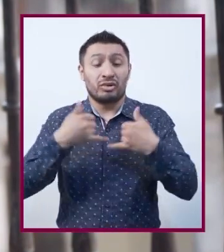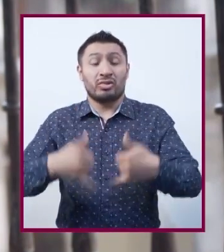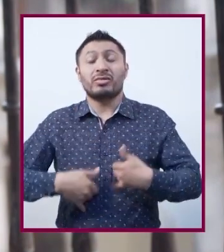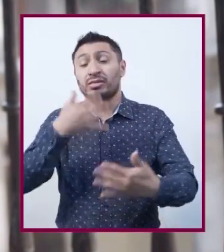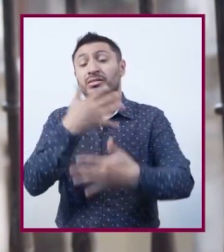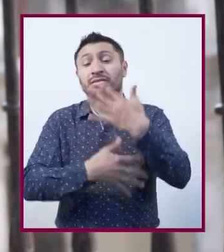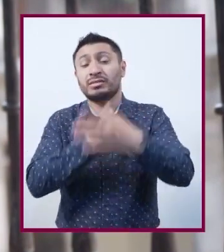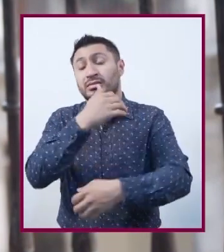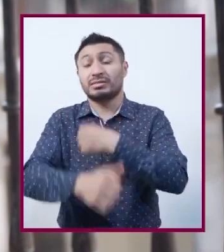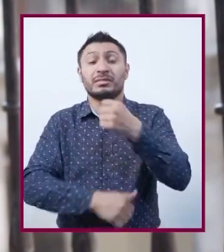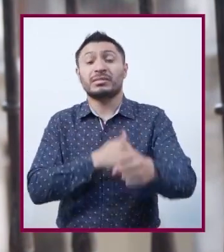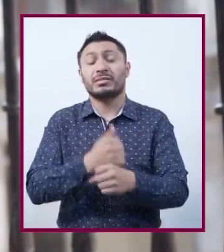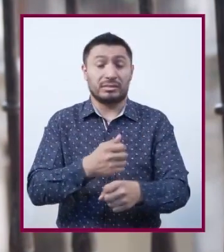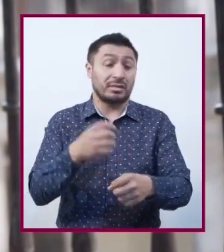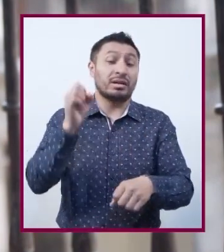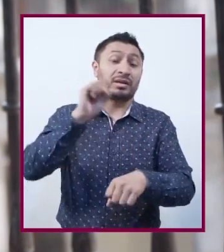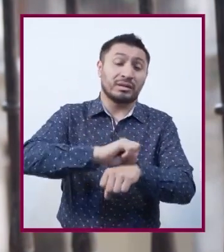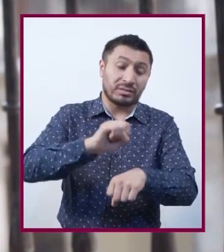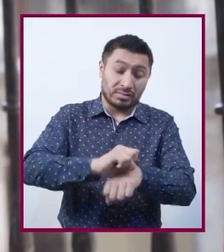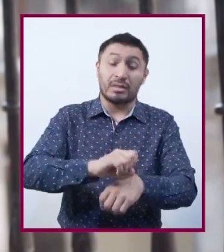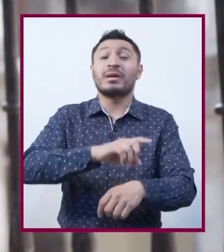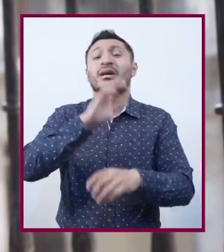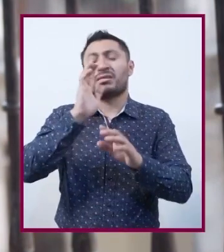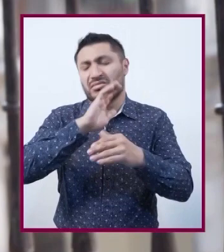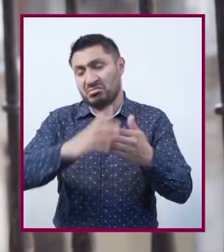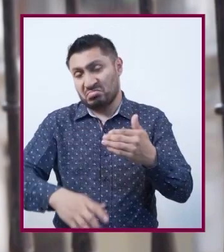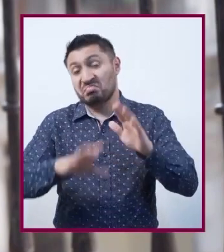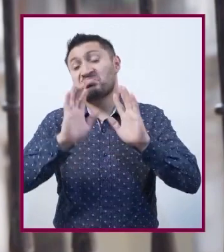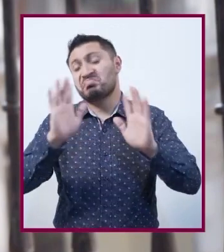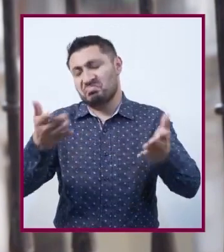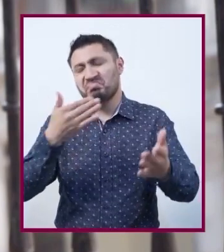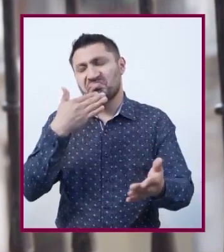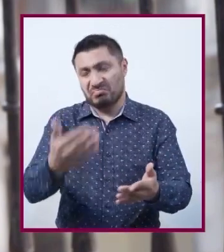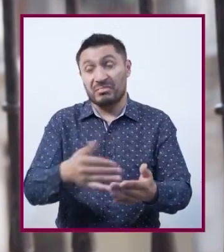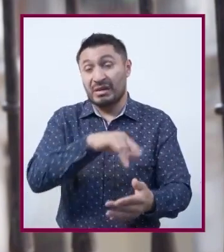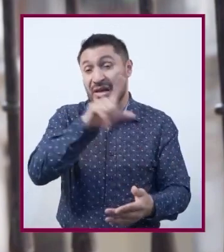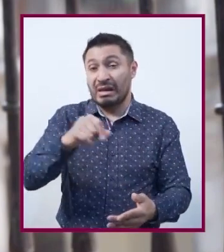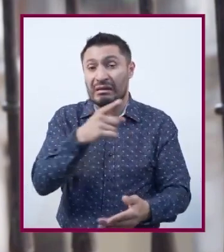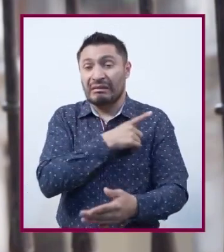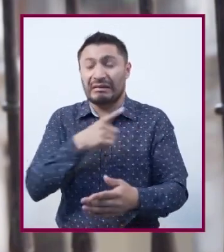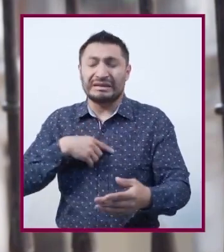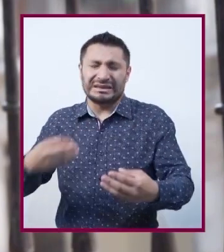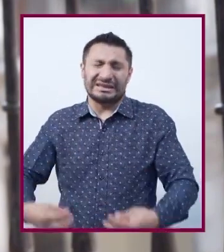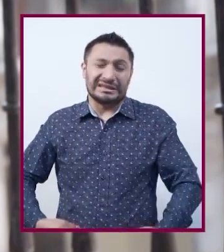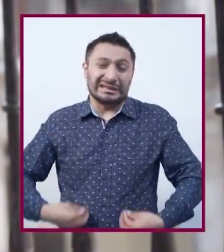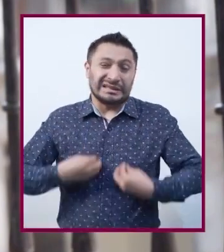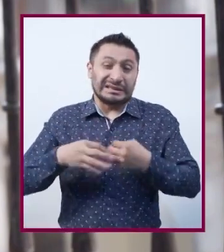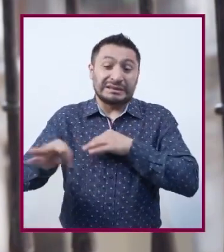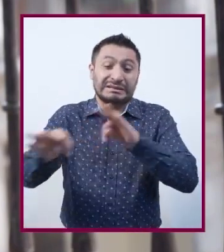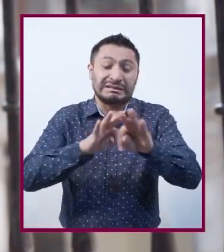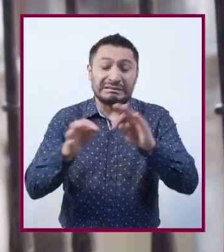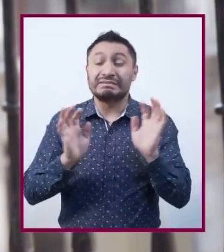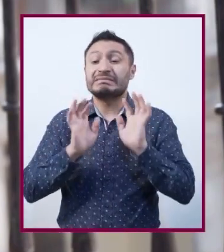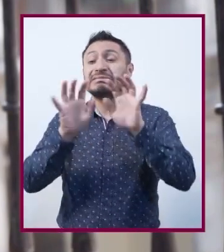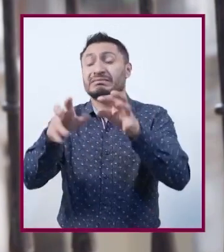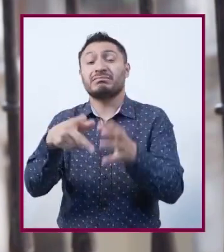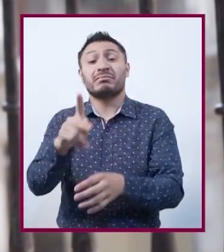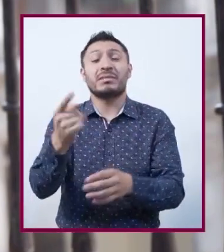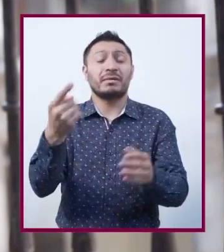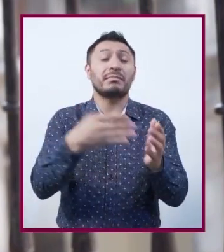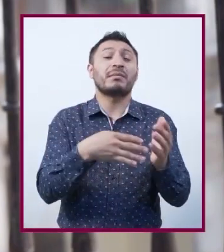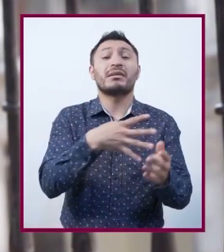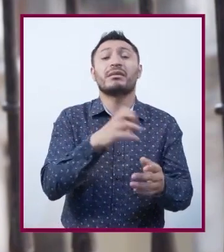con los chicos de 15 años que ya terminaron primero secundaria y después tienen que incorporarse a la vida